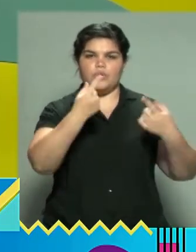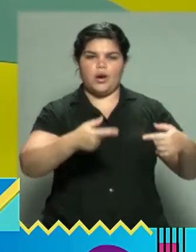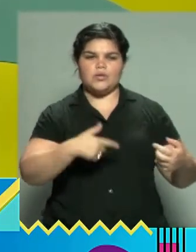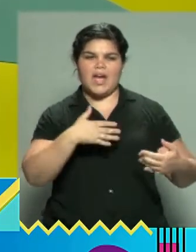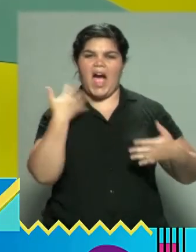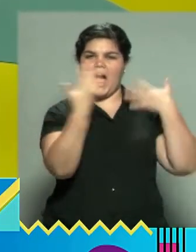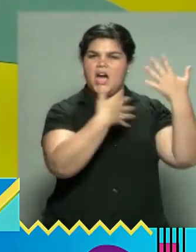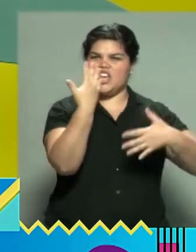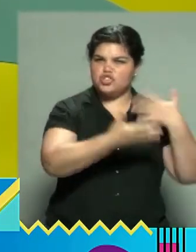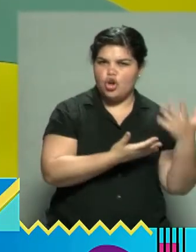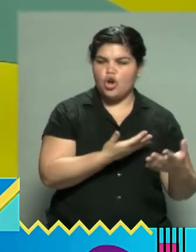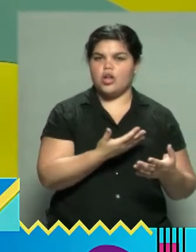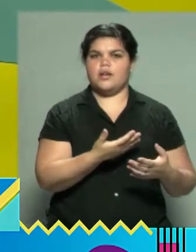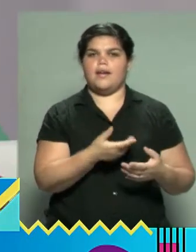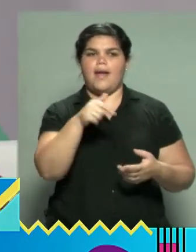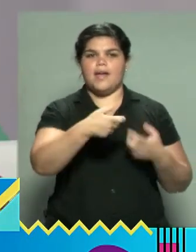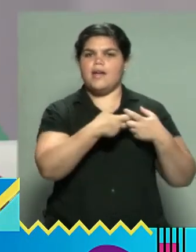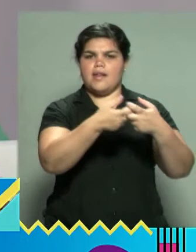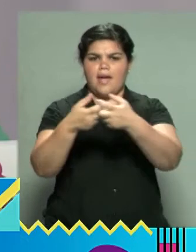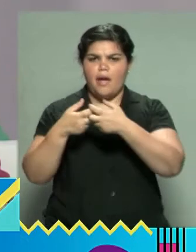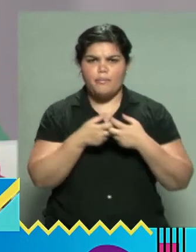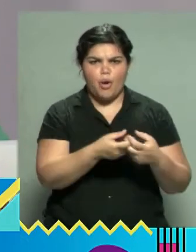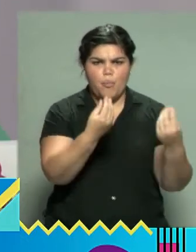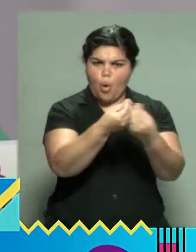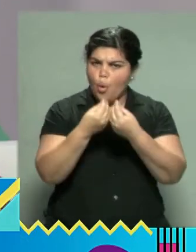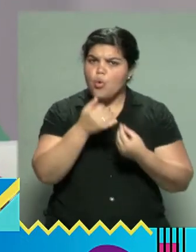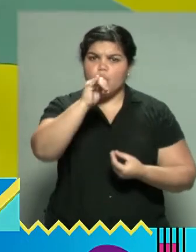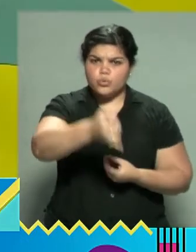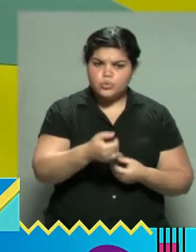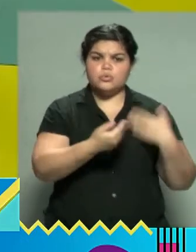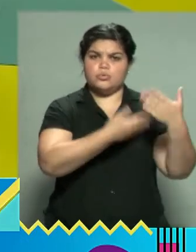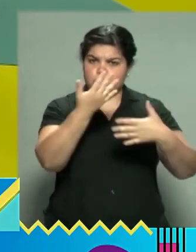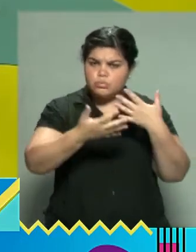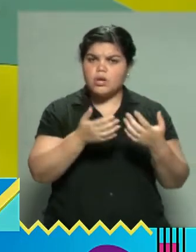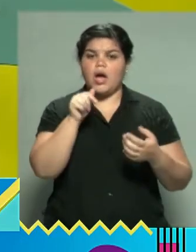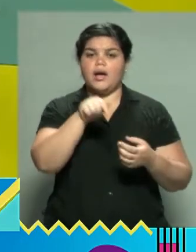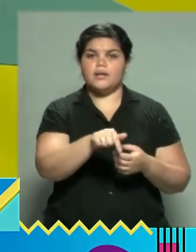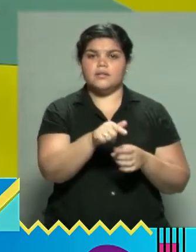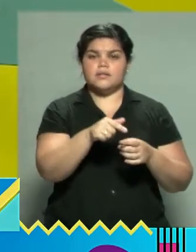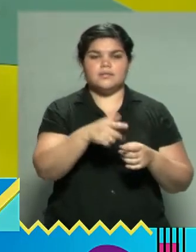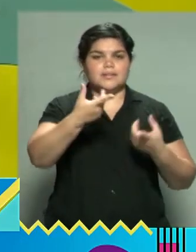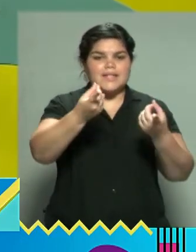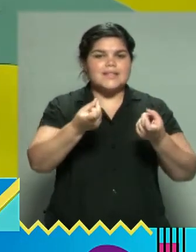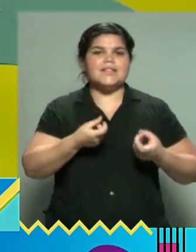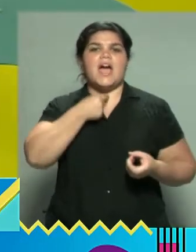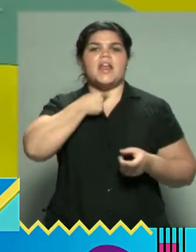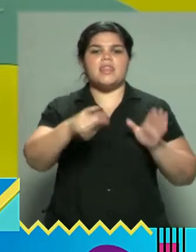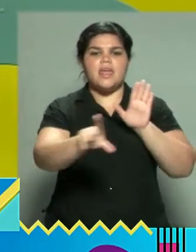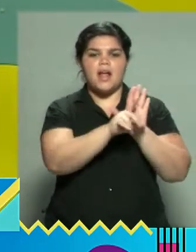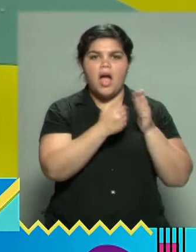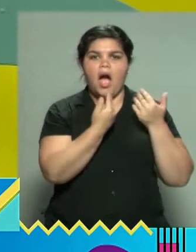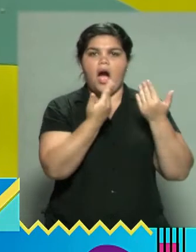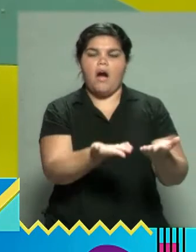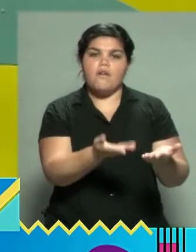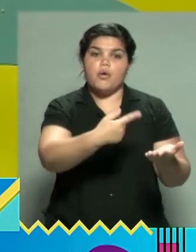eso pasa en muchos gremios, pero digamos, hay que hacer una garantía a través de lo legal para que tengan